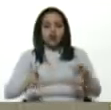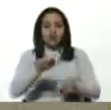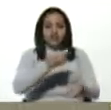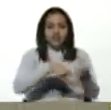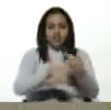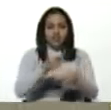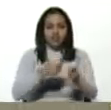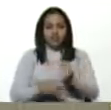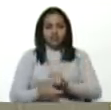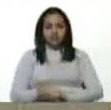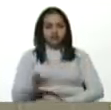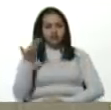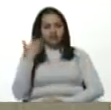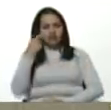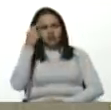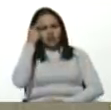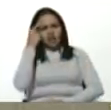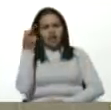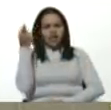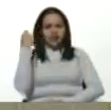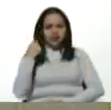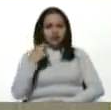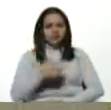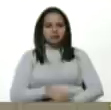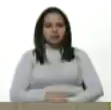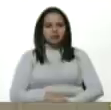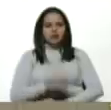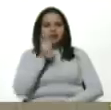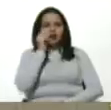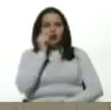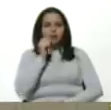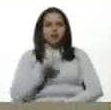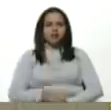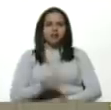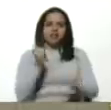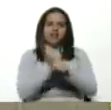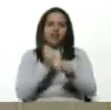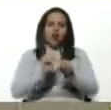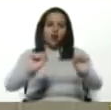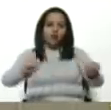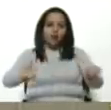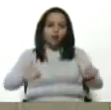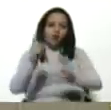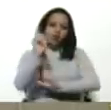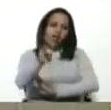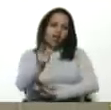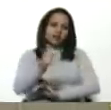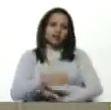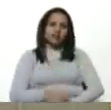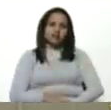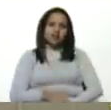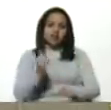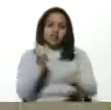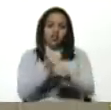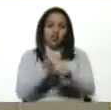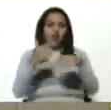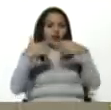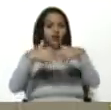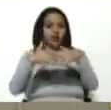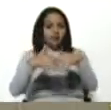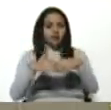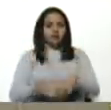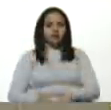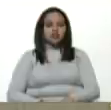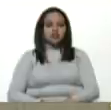en estos días refería al día de ayer, un mototaxista, un taxista, un trabajador de una empresa,